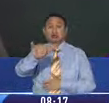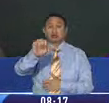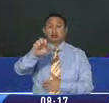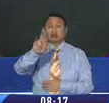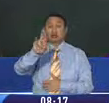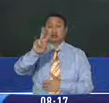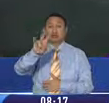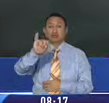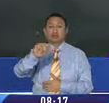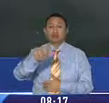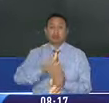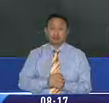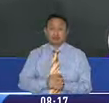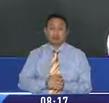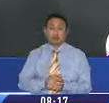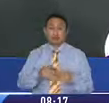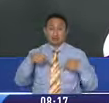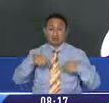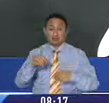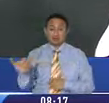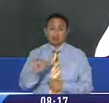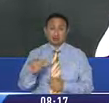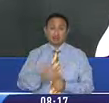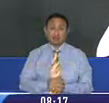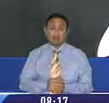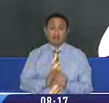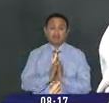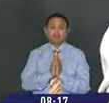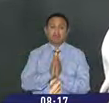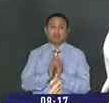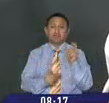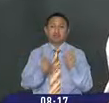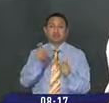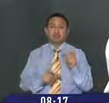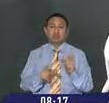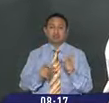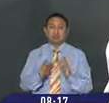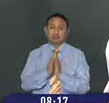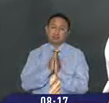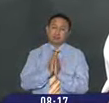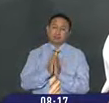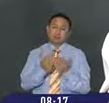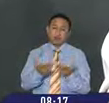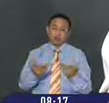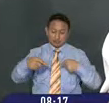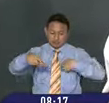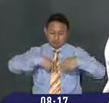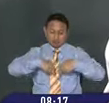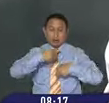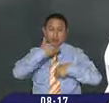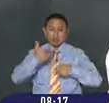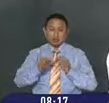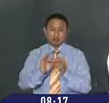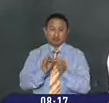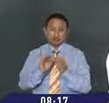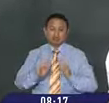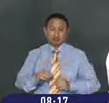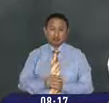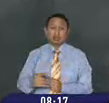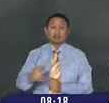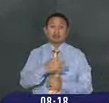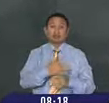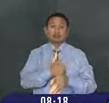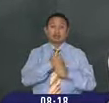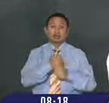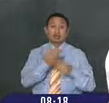también la calle Murialdo, se encuentra en las mismas condiciones. El pedido de nuestros vecinos principal, obras viales, mejoramiento vial, sobre todo por su